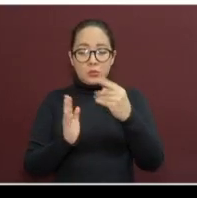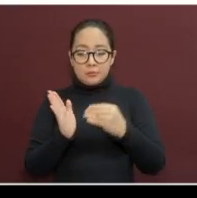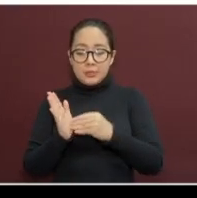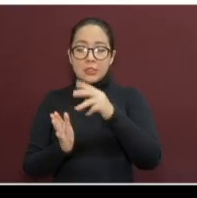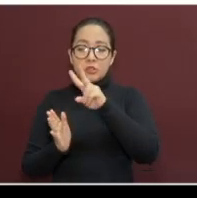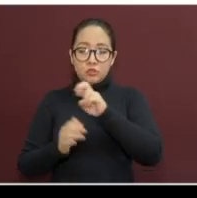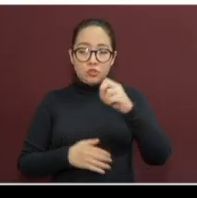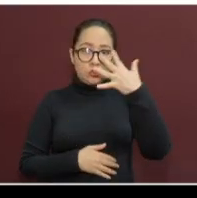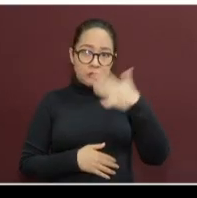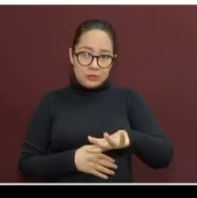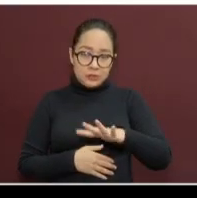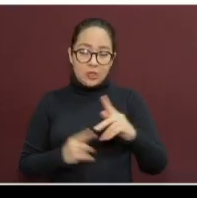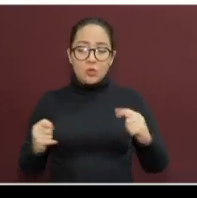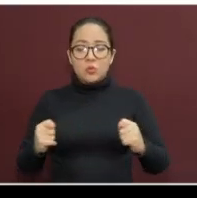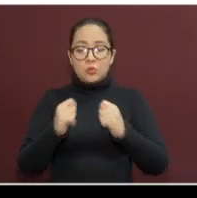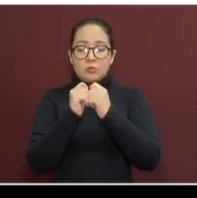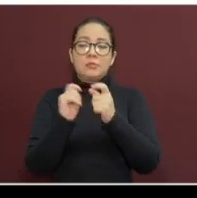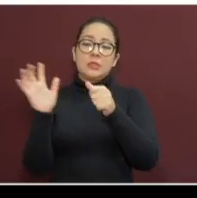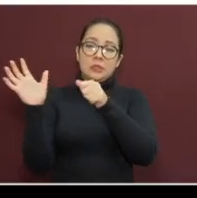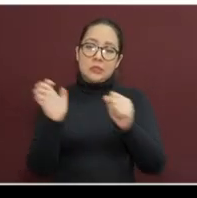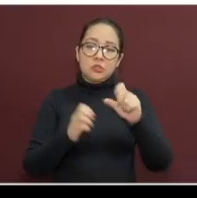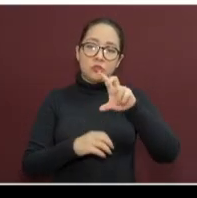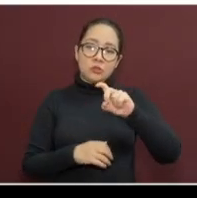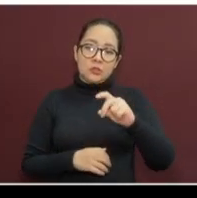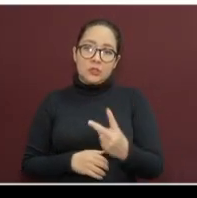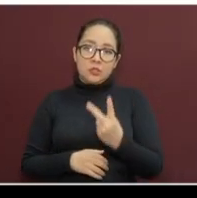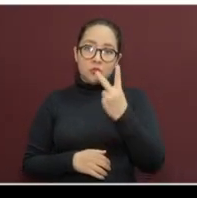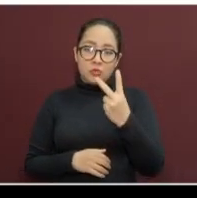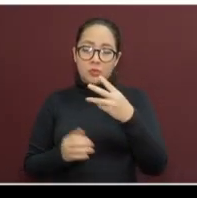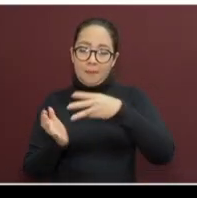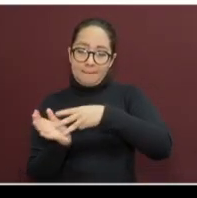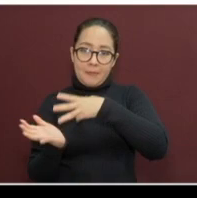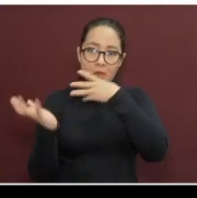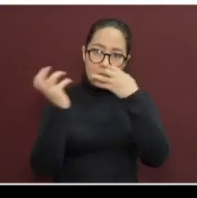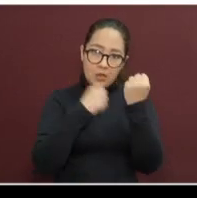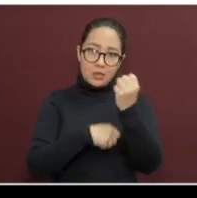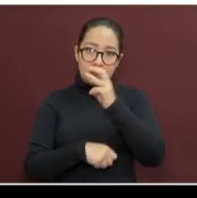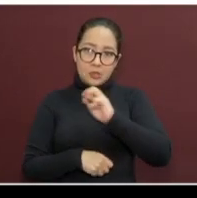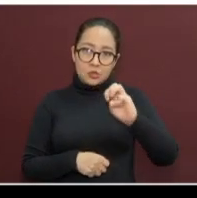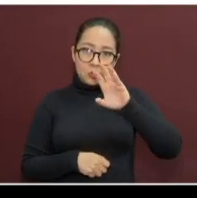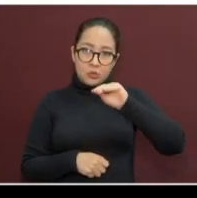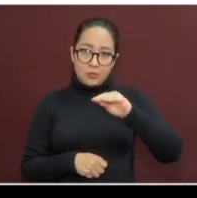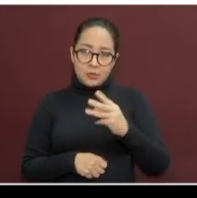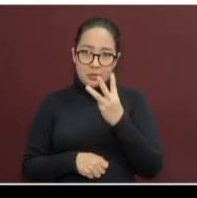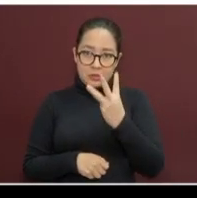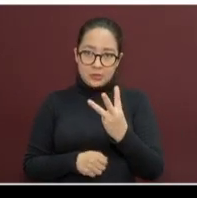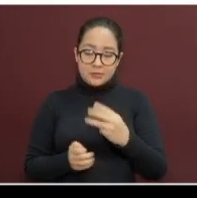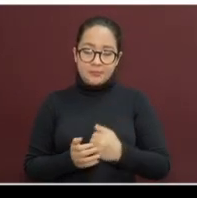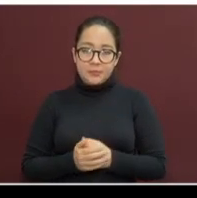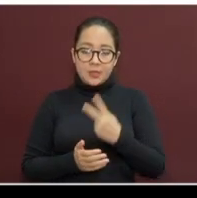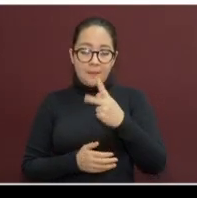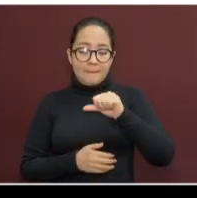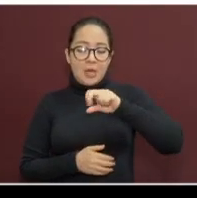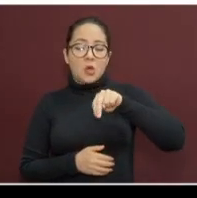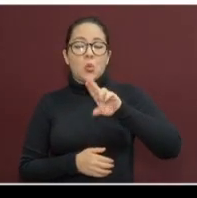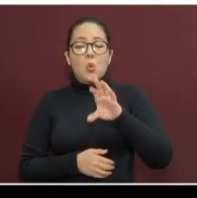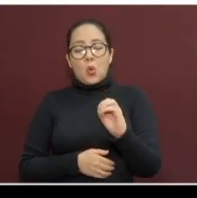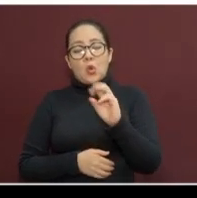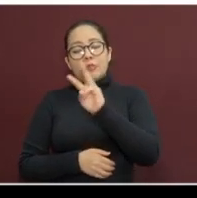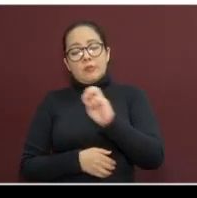tuxpan con 632 y martínez de la torre 393 pánuco con